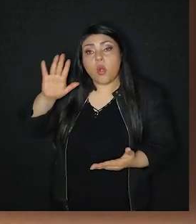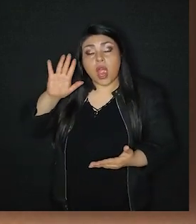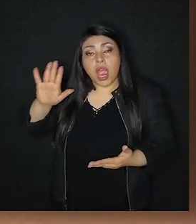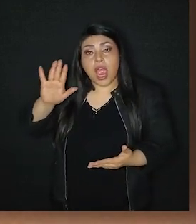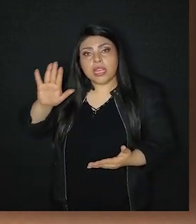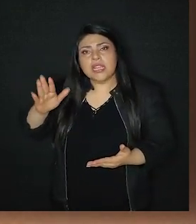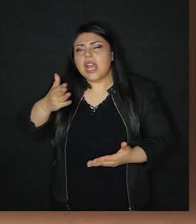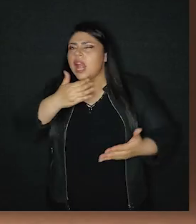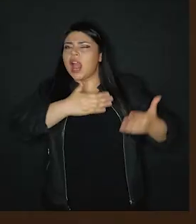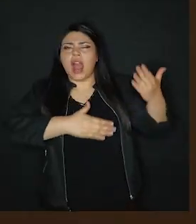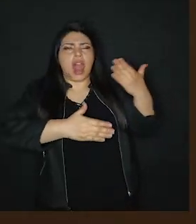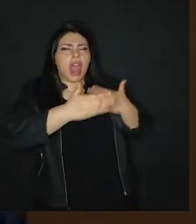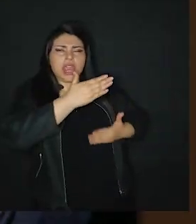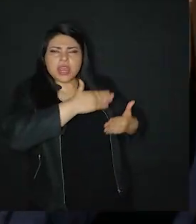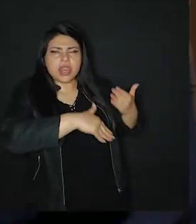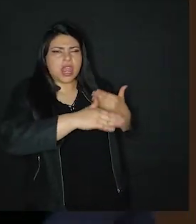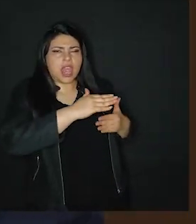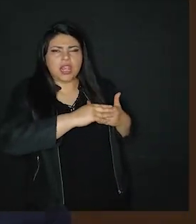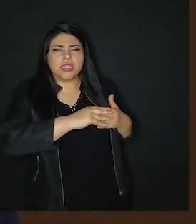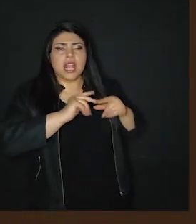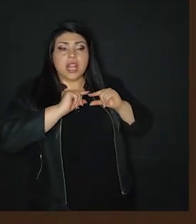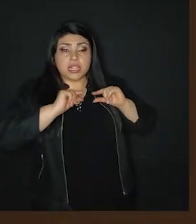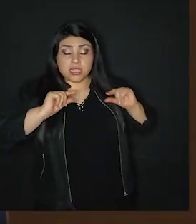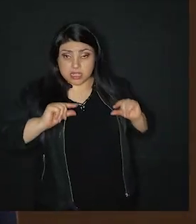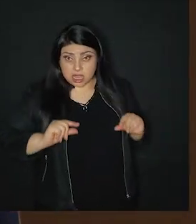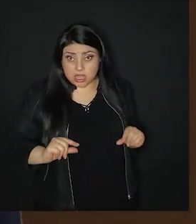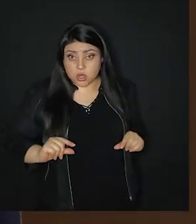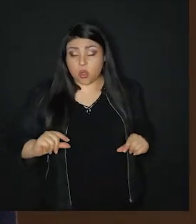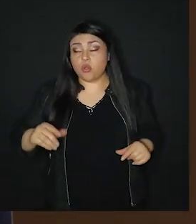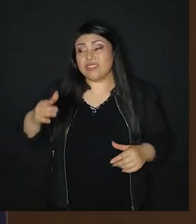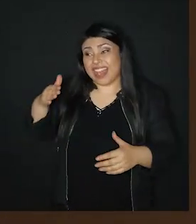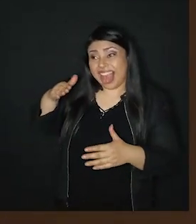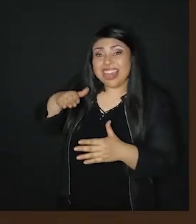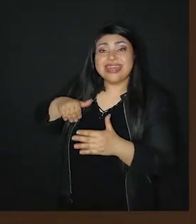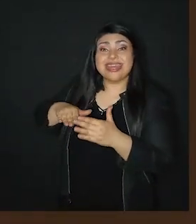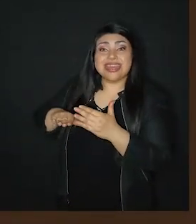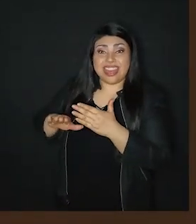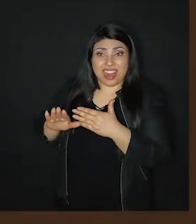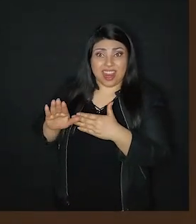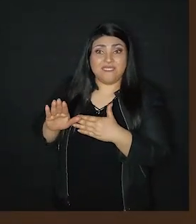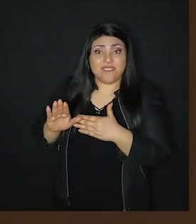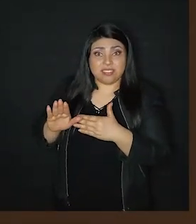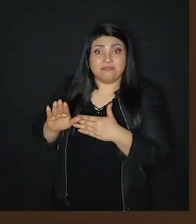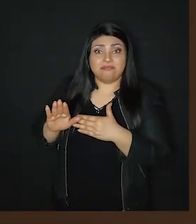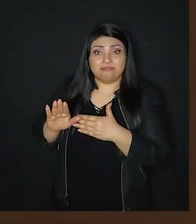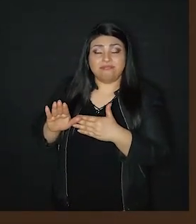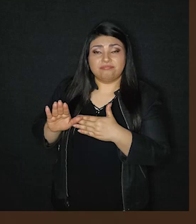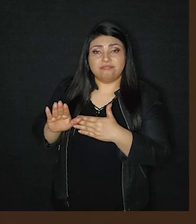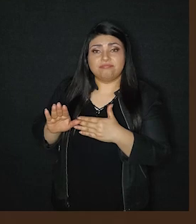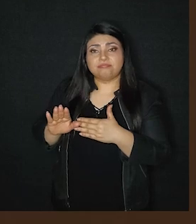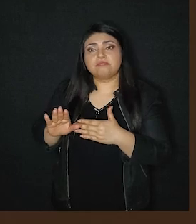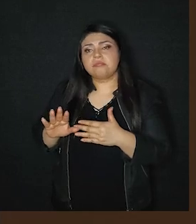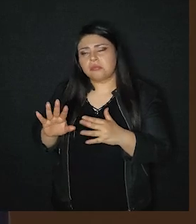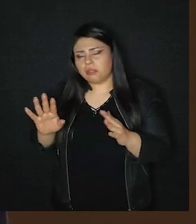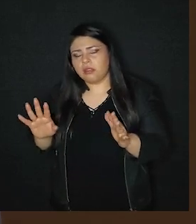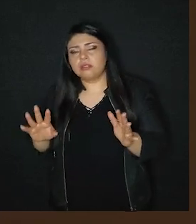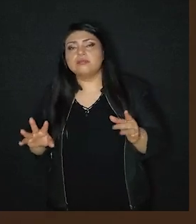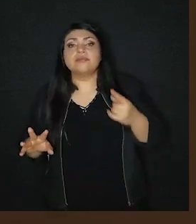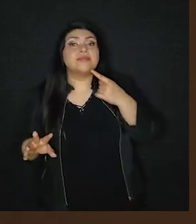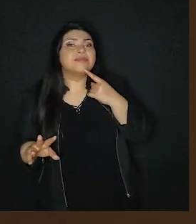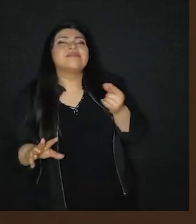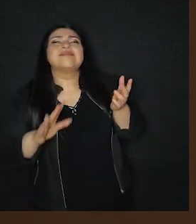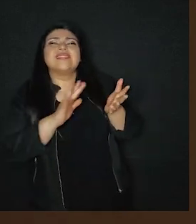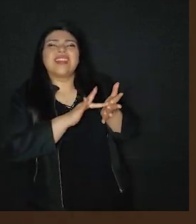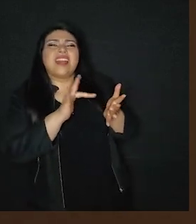los pecados de los demás Cuando Jesús habla de la iglesia Dice cuando un hombre pequeño en contra de ti ve y repréndele si no hiciera